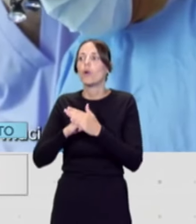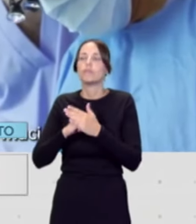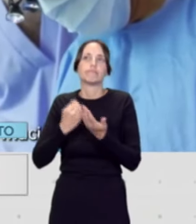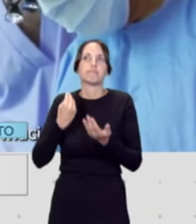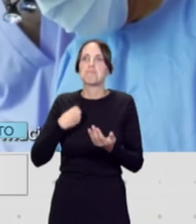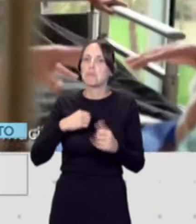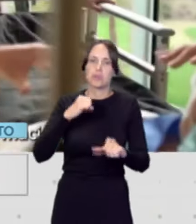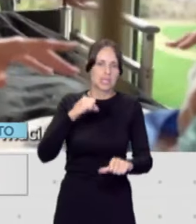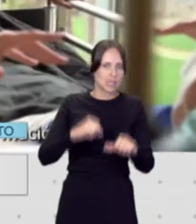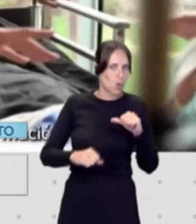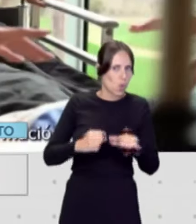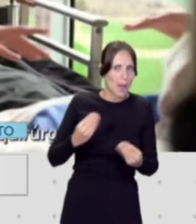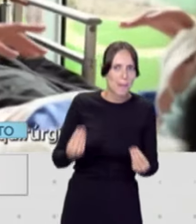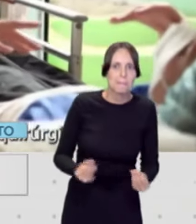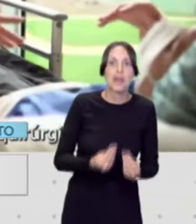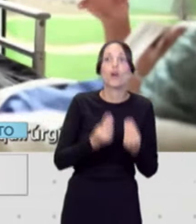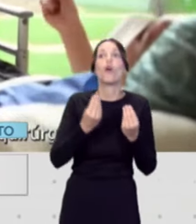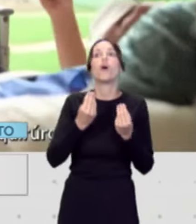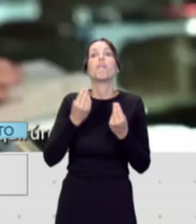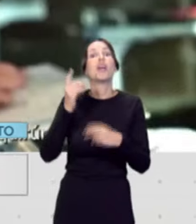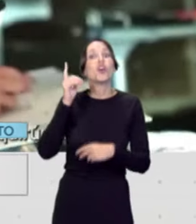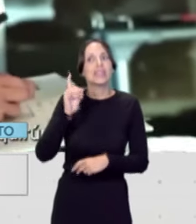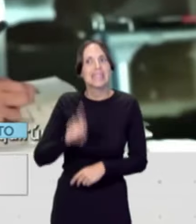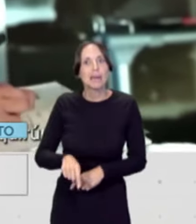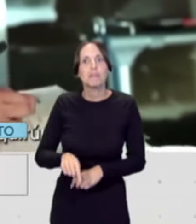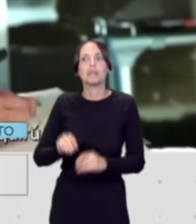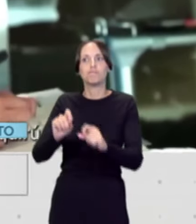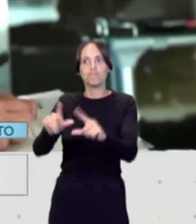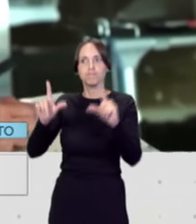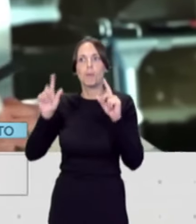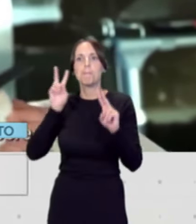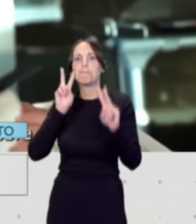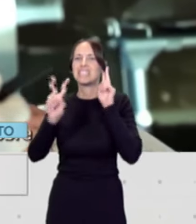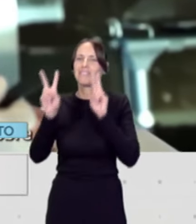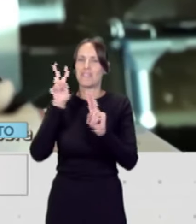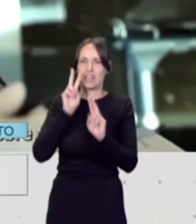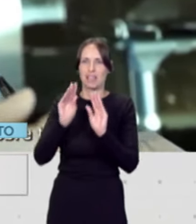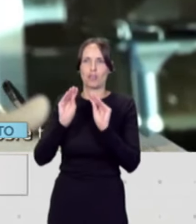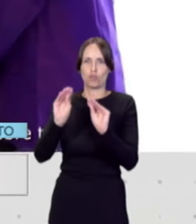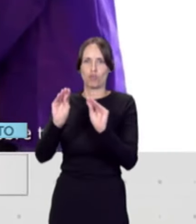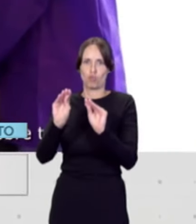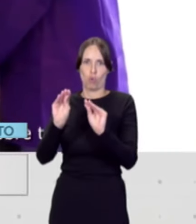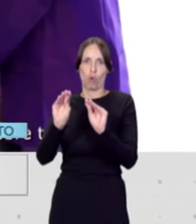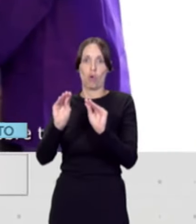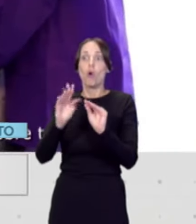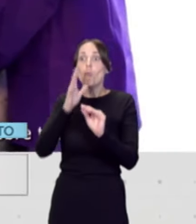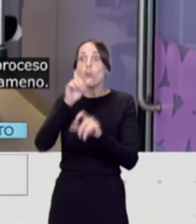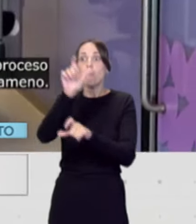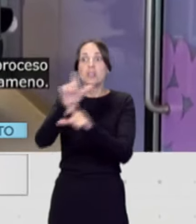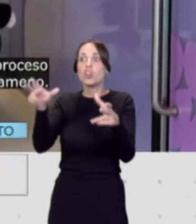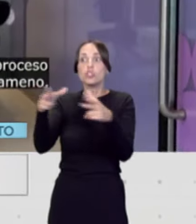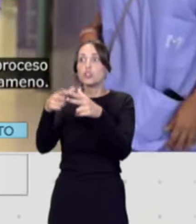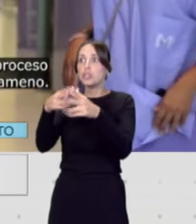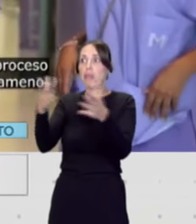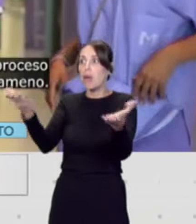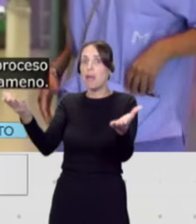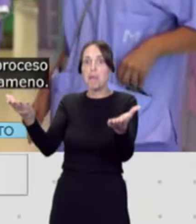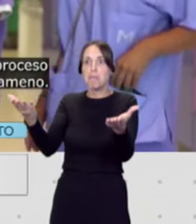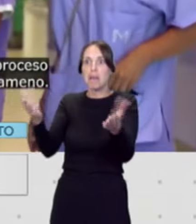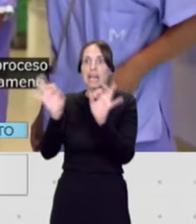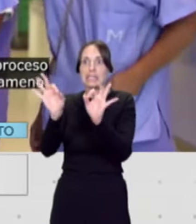cirugías, más allá, es haber conseguido la visibilidad de estas personas. Es decir, estas personas forman parte de la sociedad, están aquí,